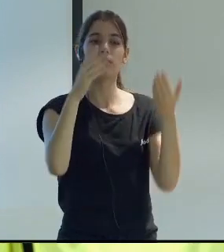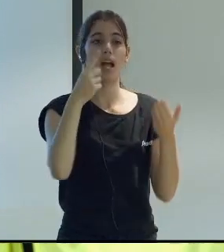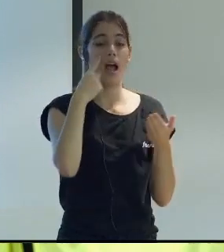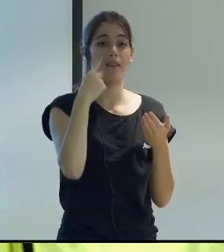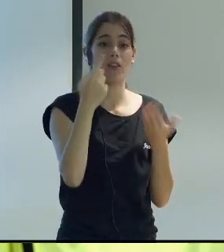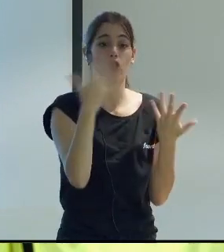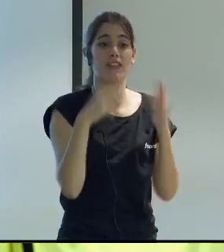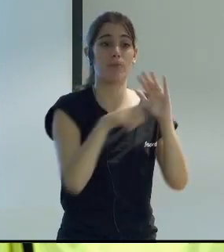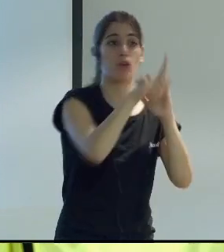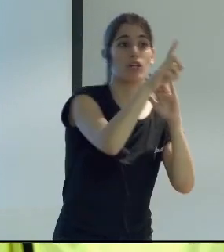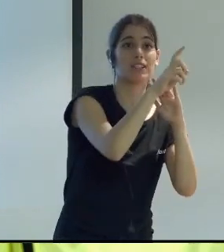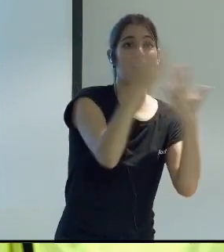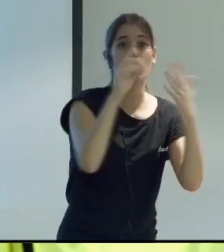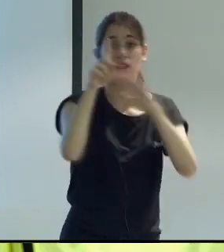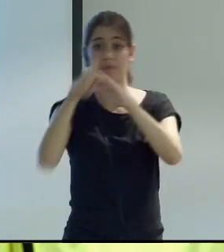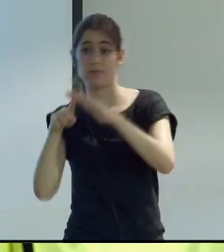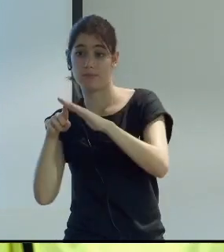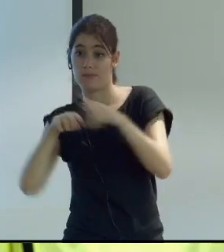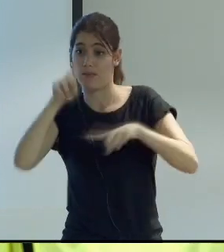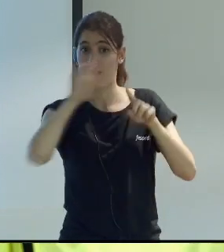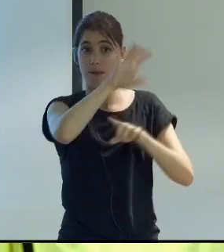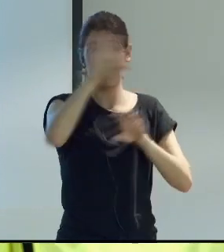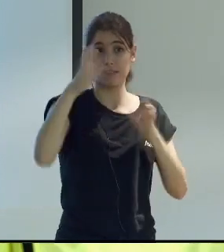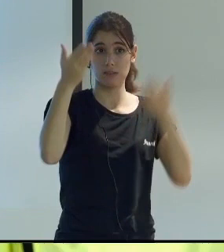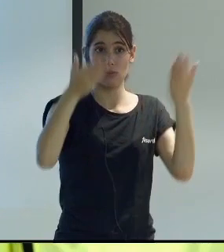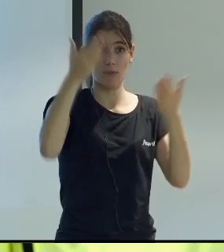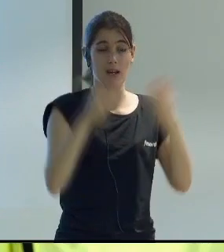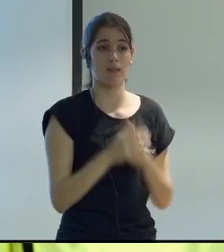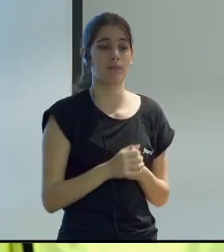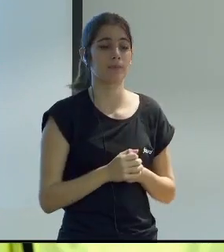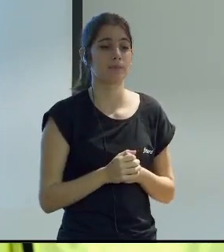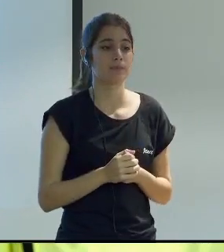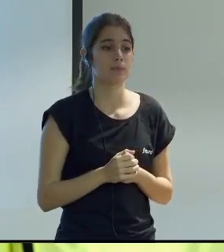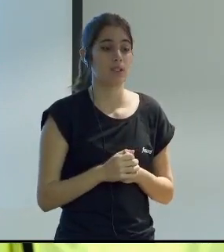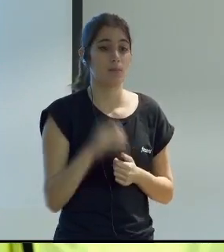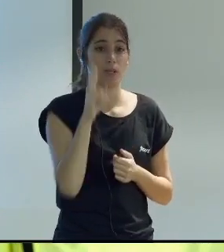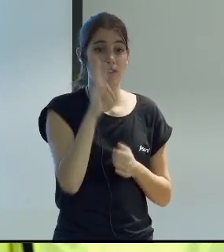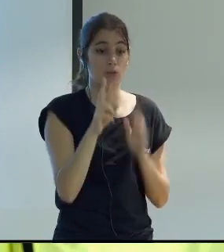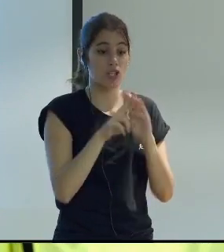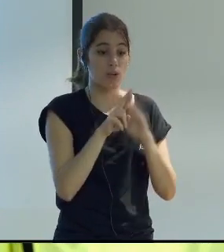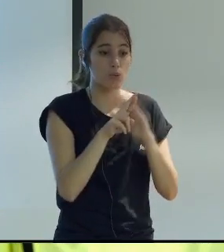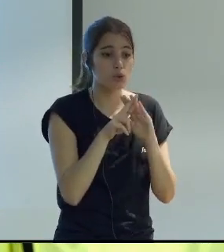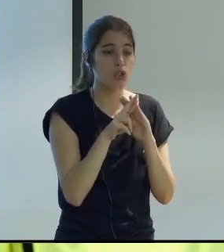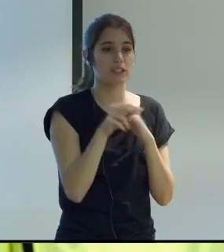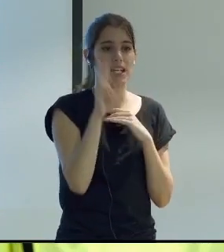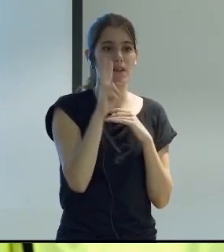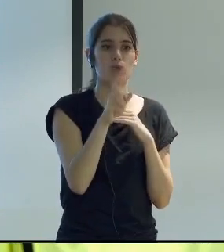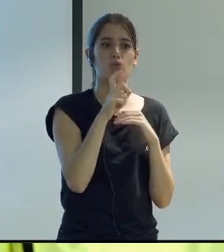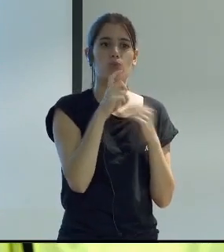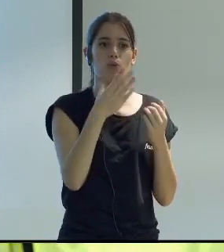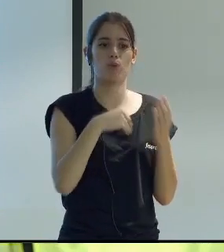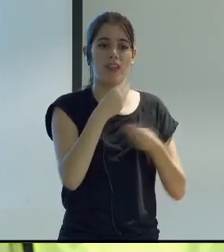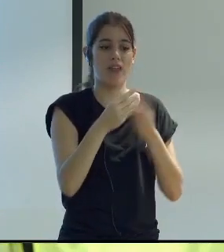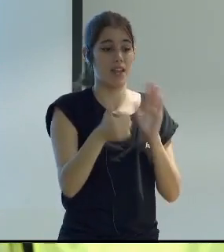dónde progresamos y de dónde no progresamos, dónde vamos hacia atrás. Vemos los recursos y cómo podemos implementar el